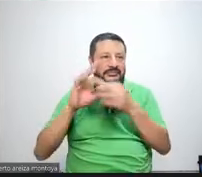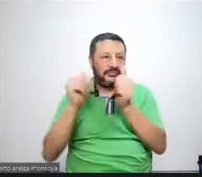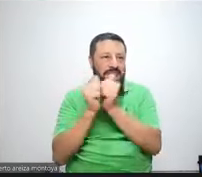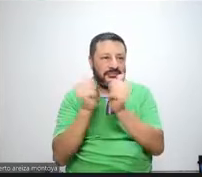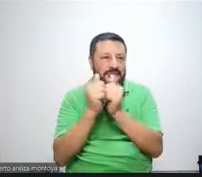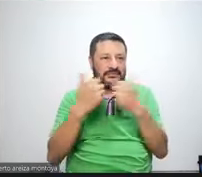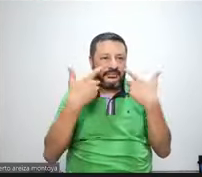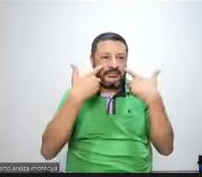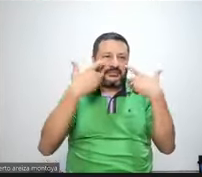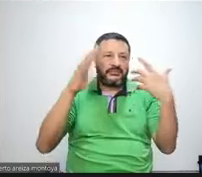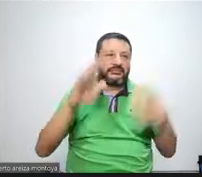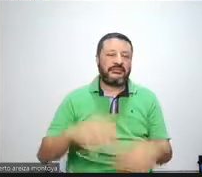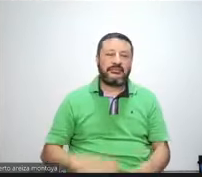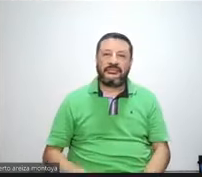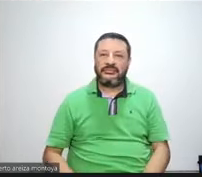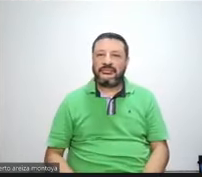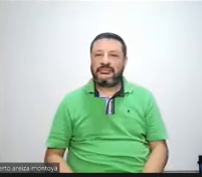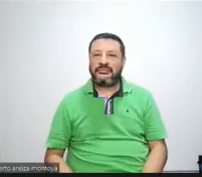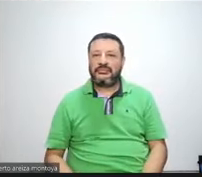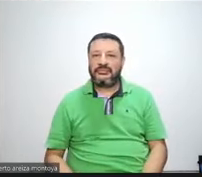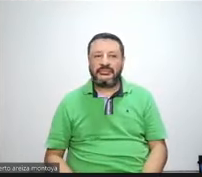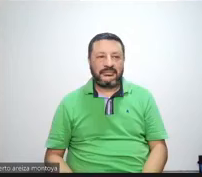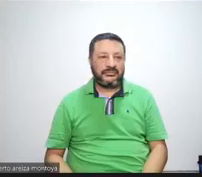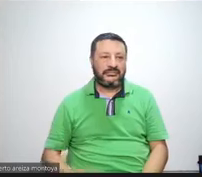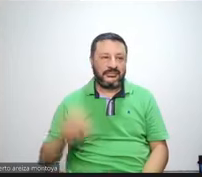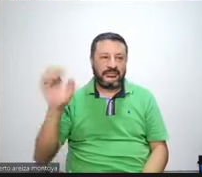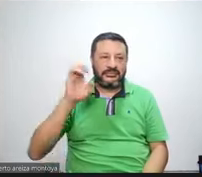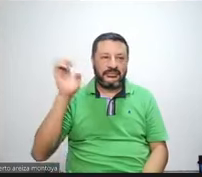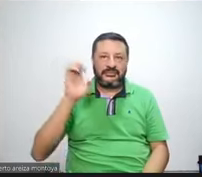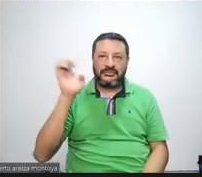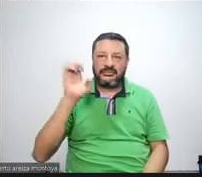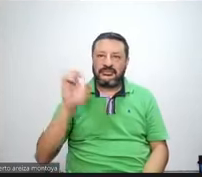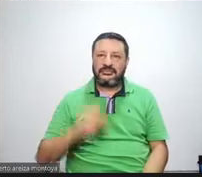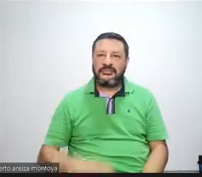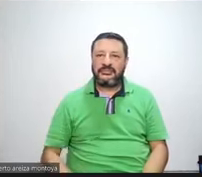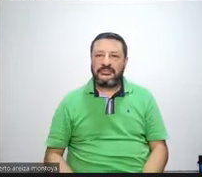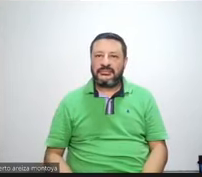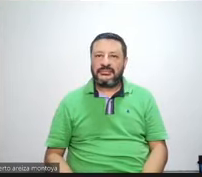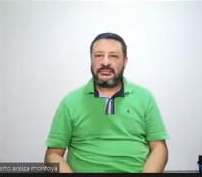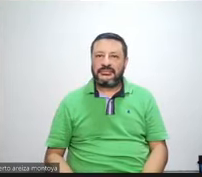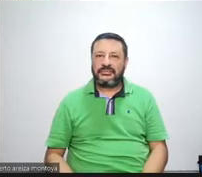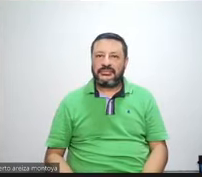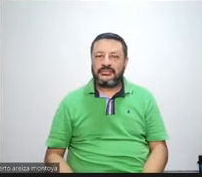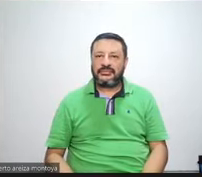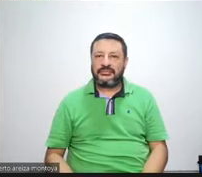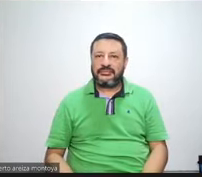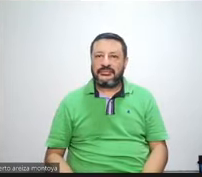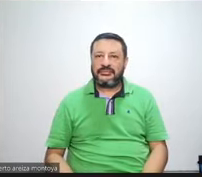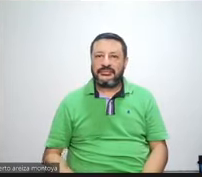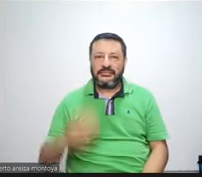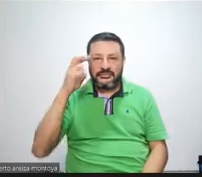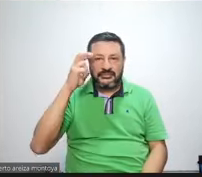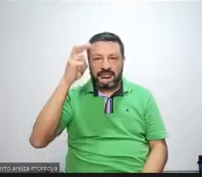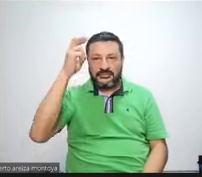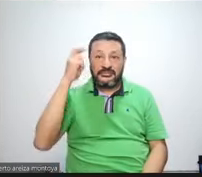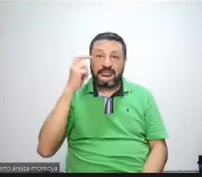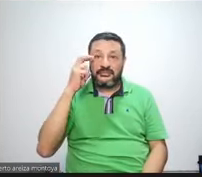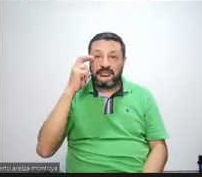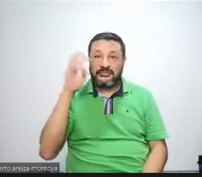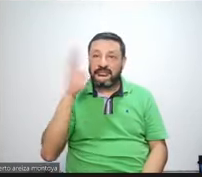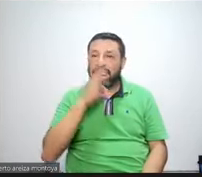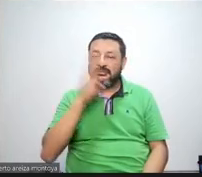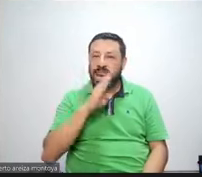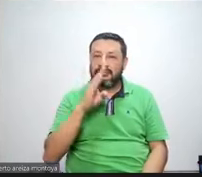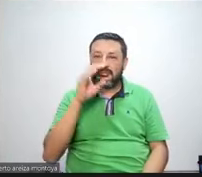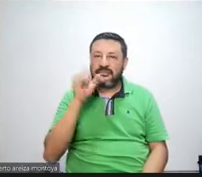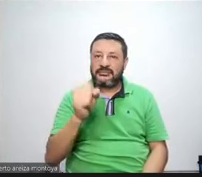demasiado. Y resulta que en enero dijeron, no, ese cupo, o sea, no es de usted, o sea, no es de Jean, ya eso no va a ser